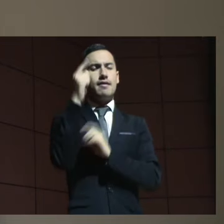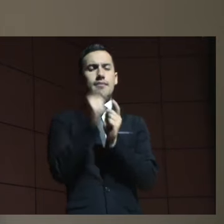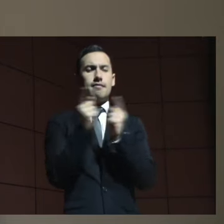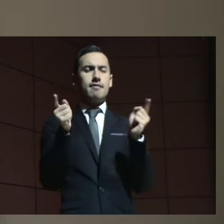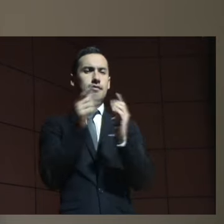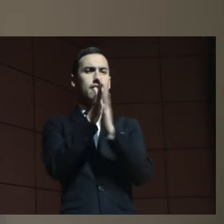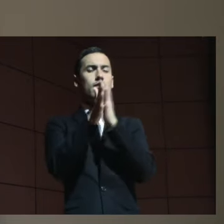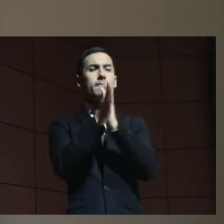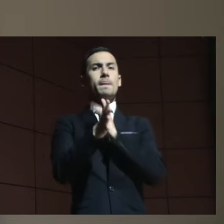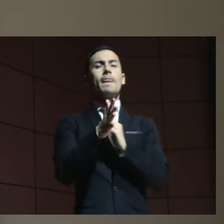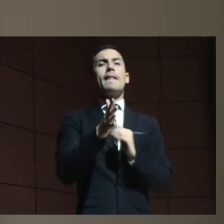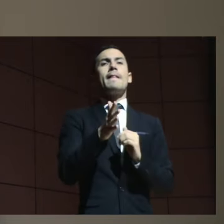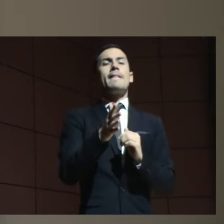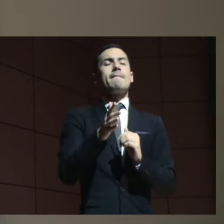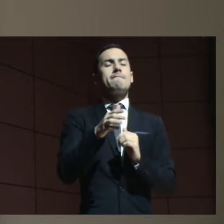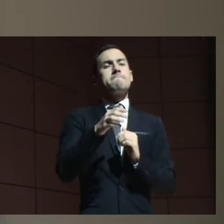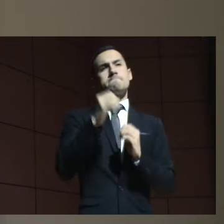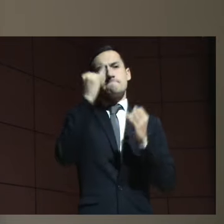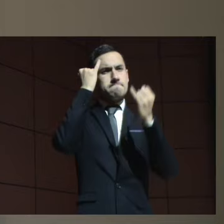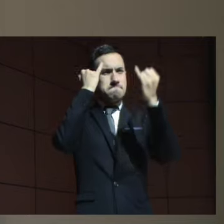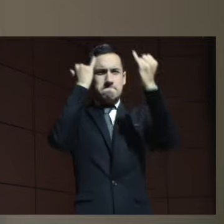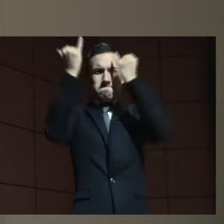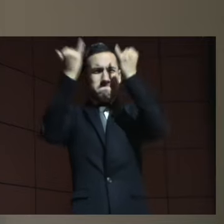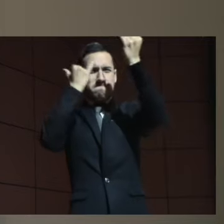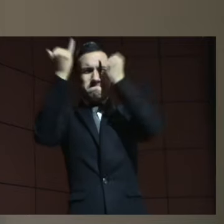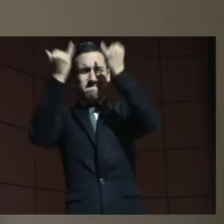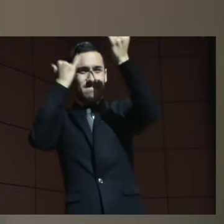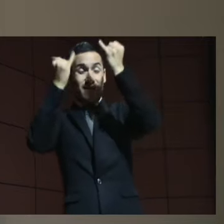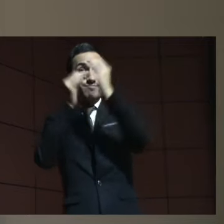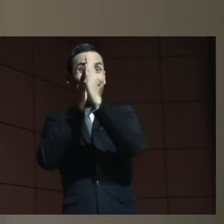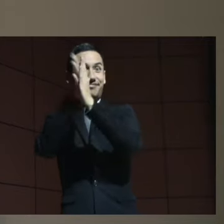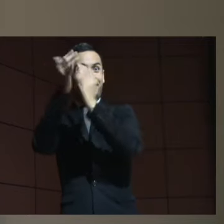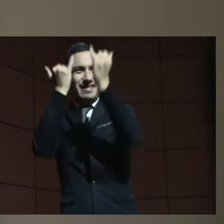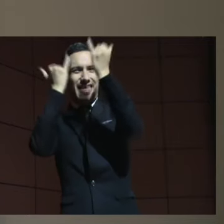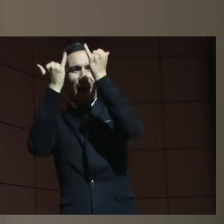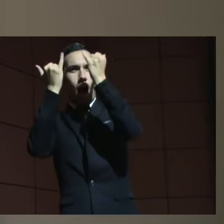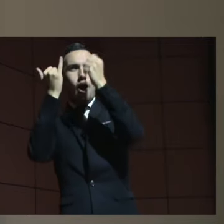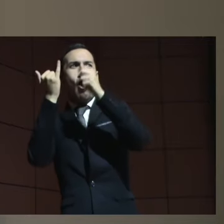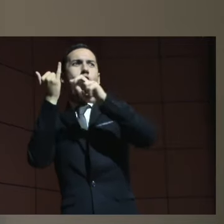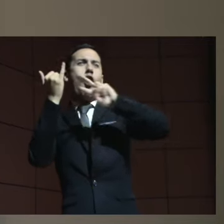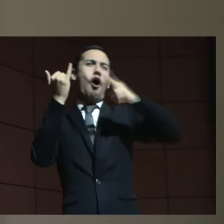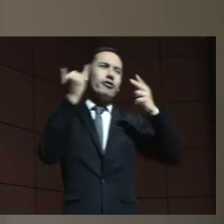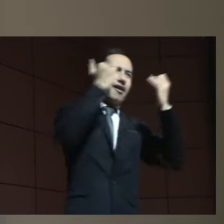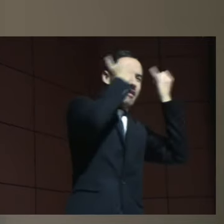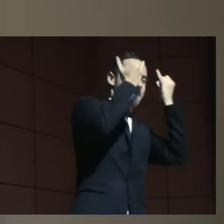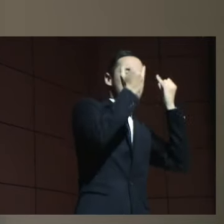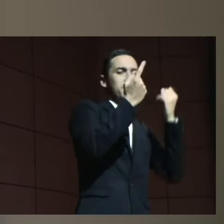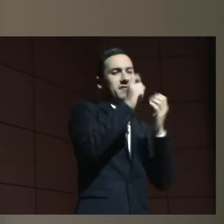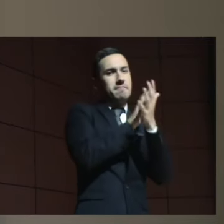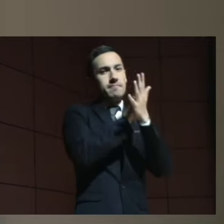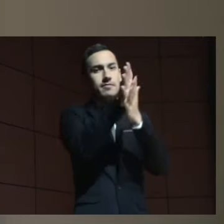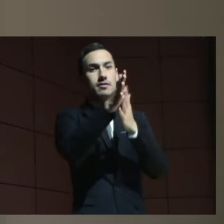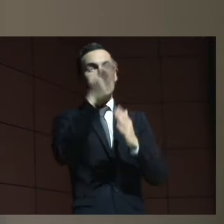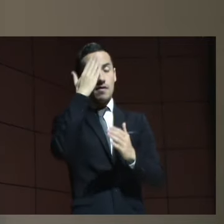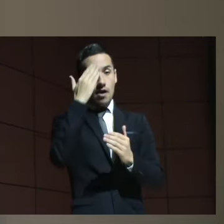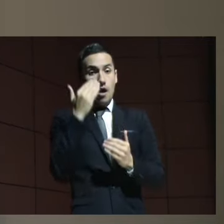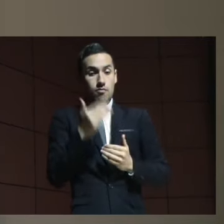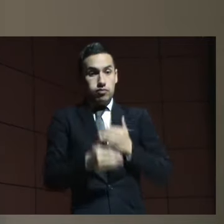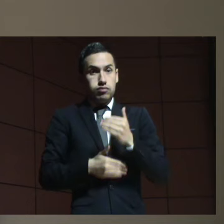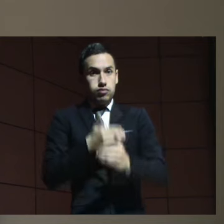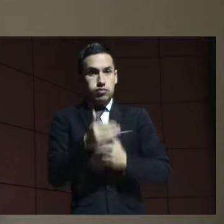quería contarles a grosso modo, dentro de muchas otras iniciativas que tal vez se me quedan sin mencionar,